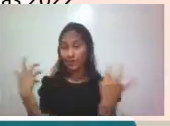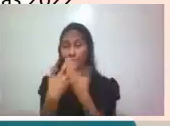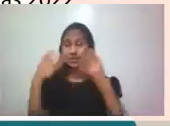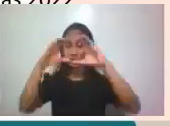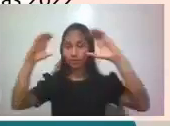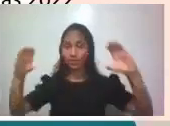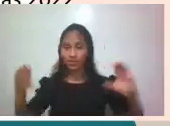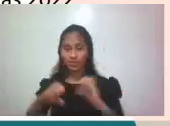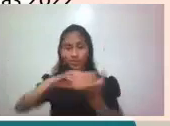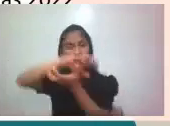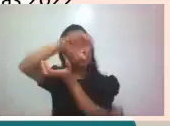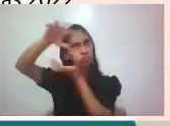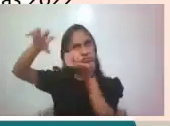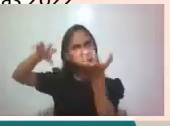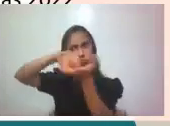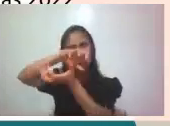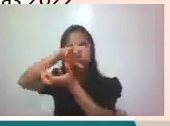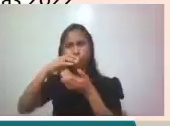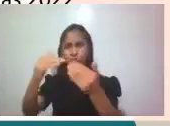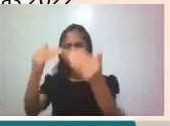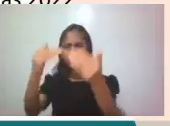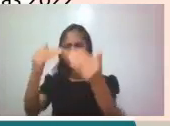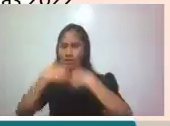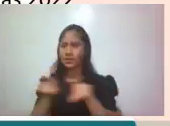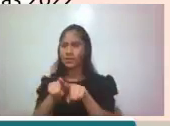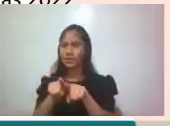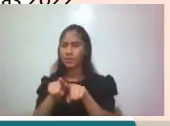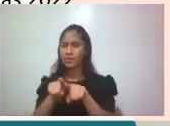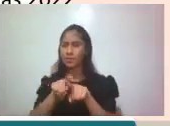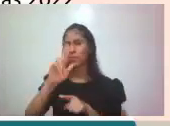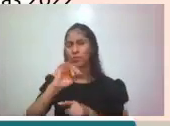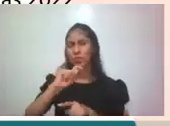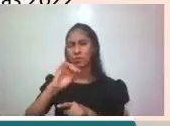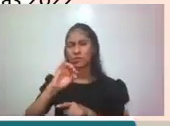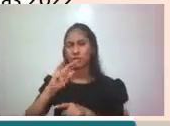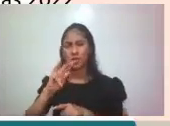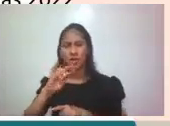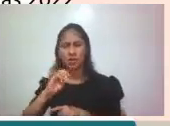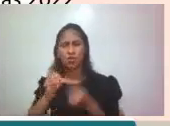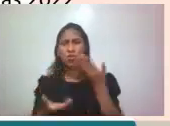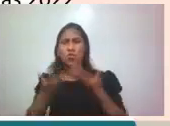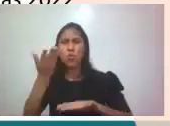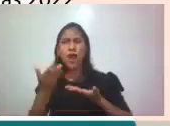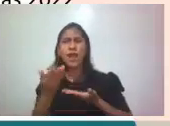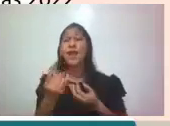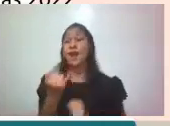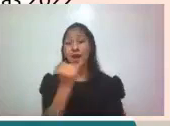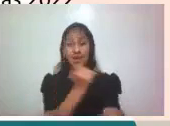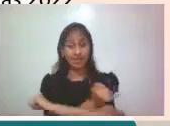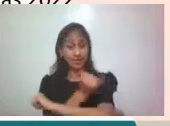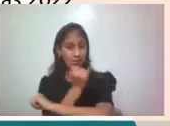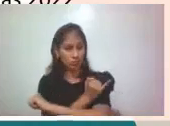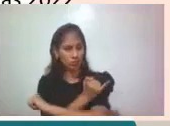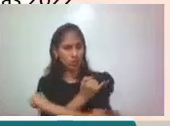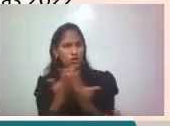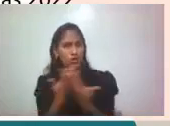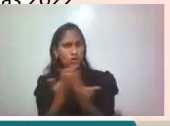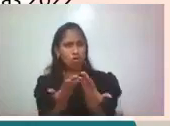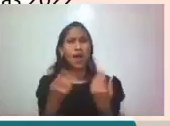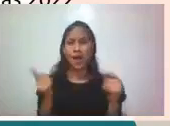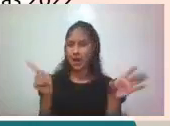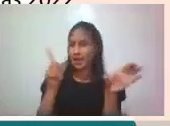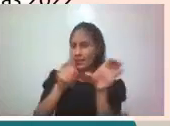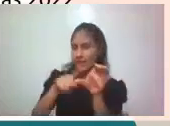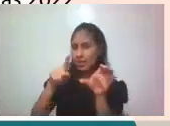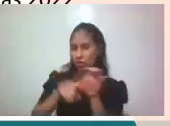Otro criterio es el institucional, donde consideramos a los proyectos en sus